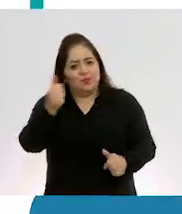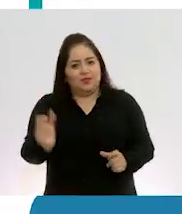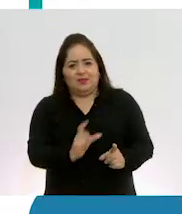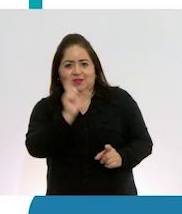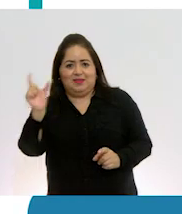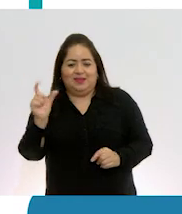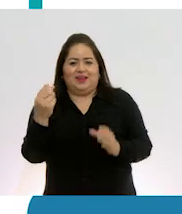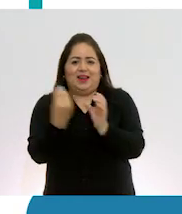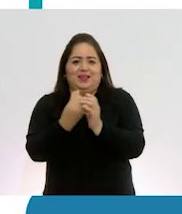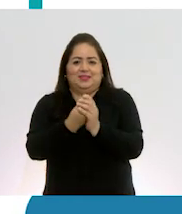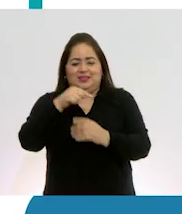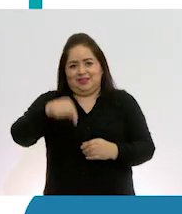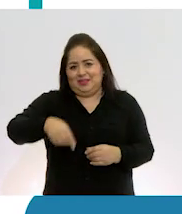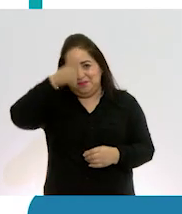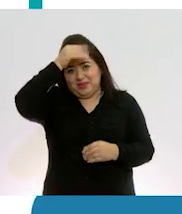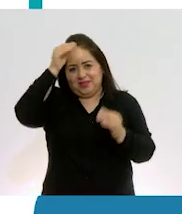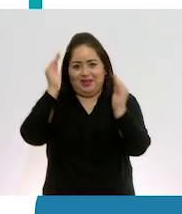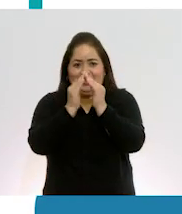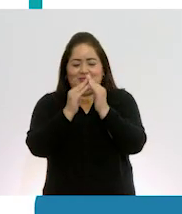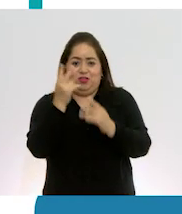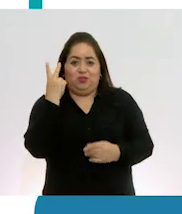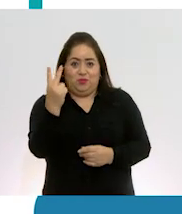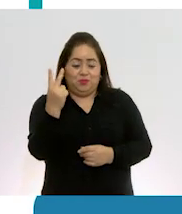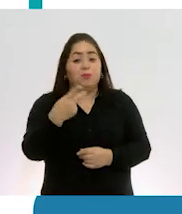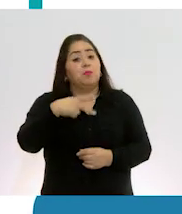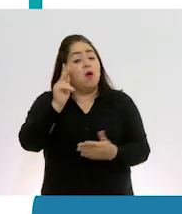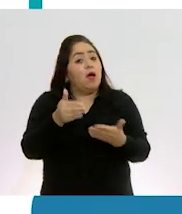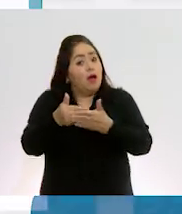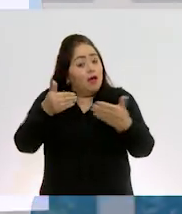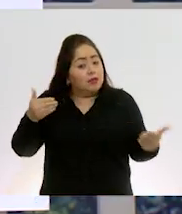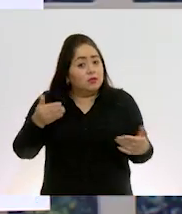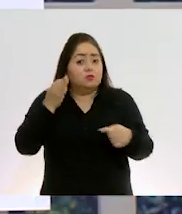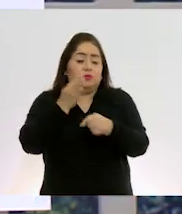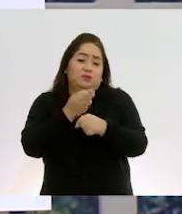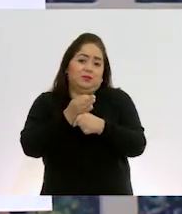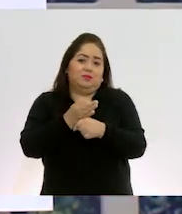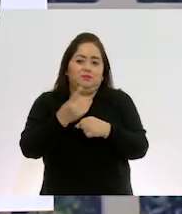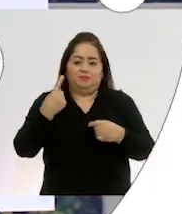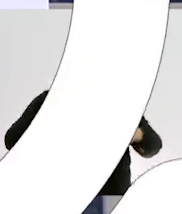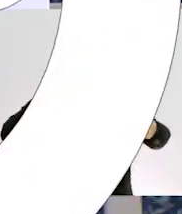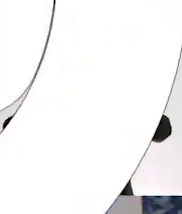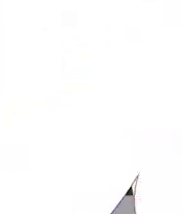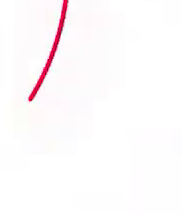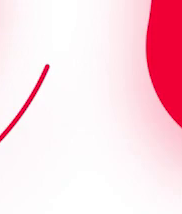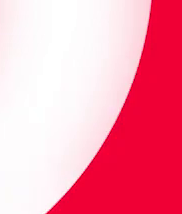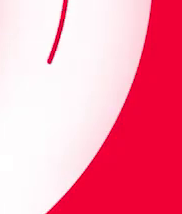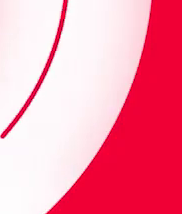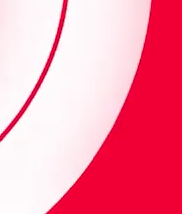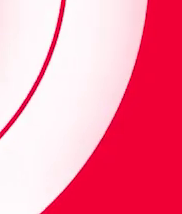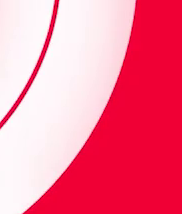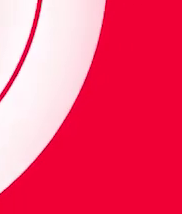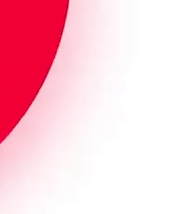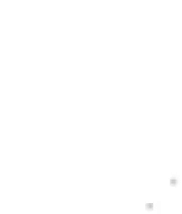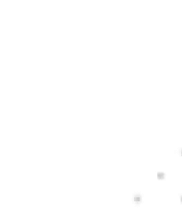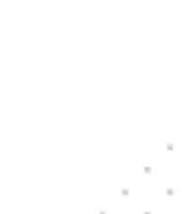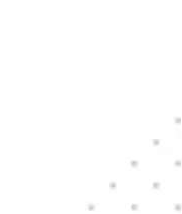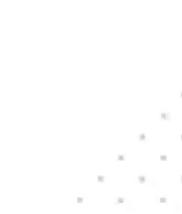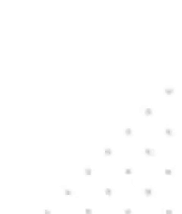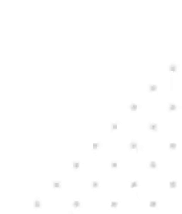clase aquí, en Aprende en Casa 2. Pero antes, ha llegado el momento de movernos un poco.